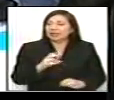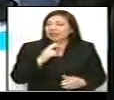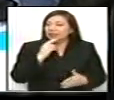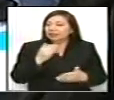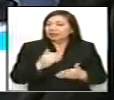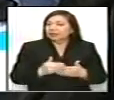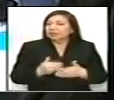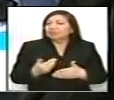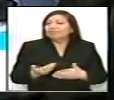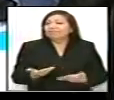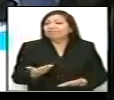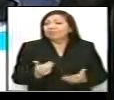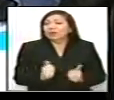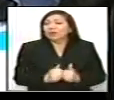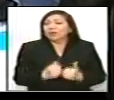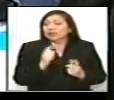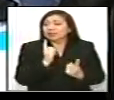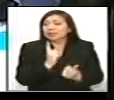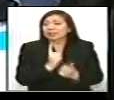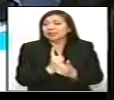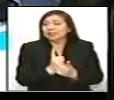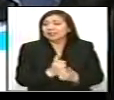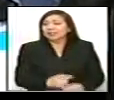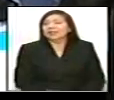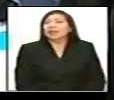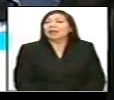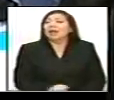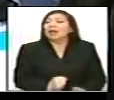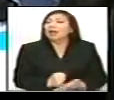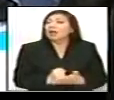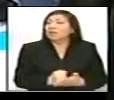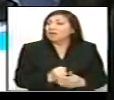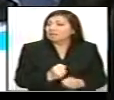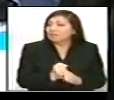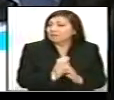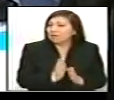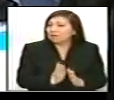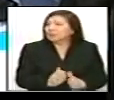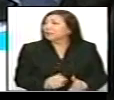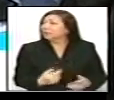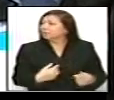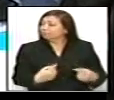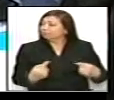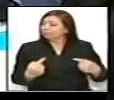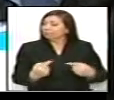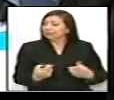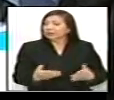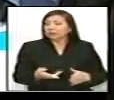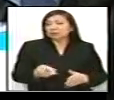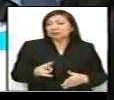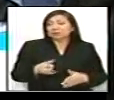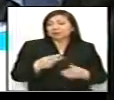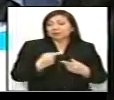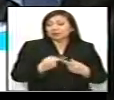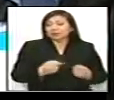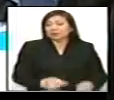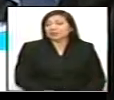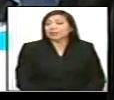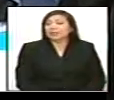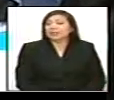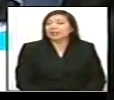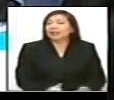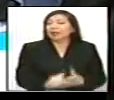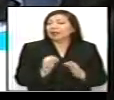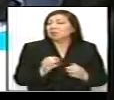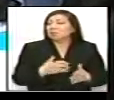recuento de qué ha pasado con este enfoque, ¿ha ayudado a formalizar o al contrario, ha incrementado la informalidad?